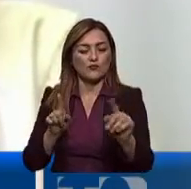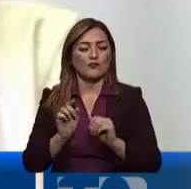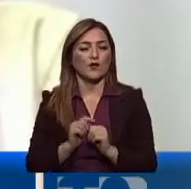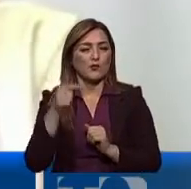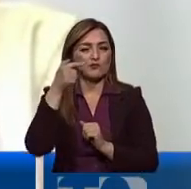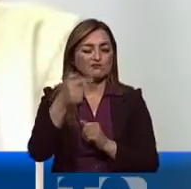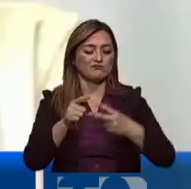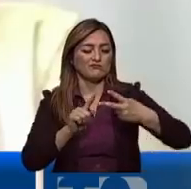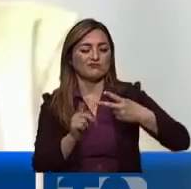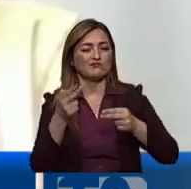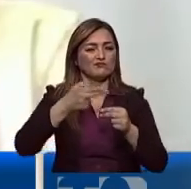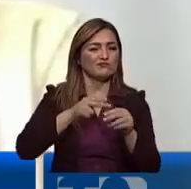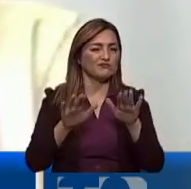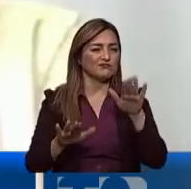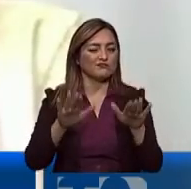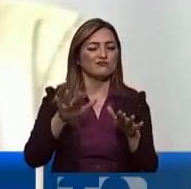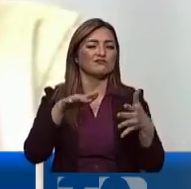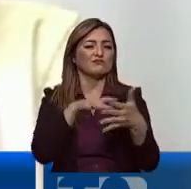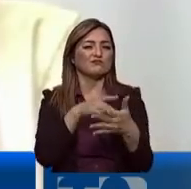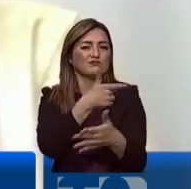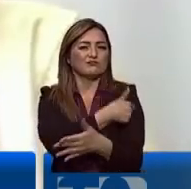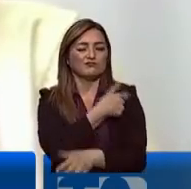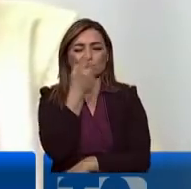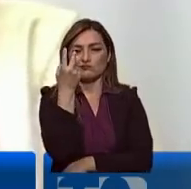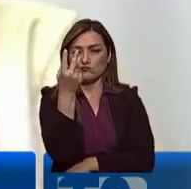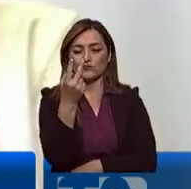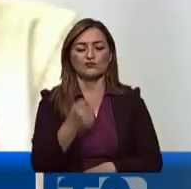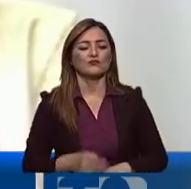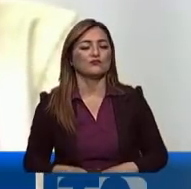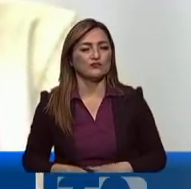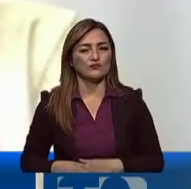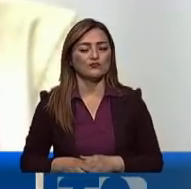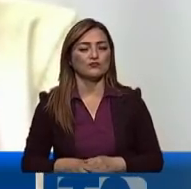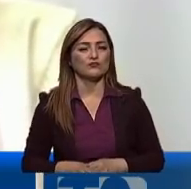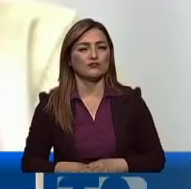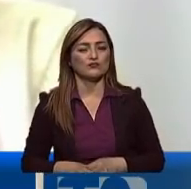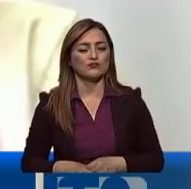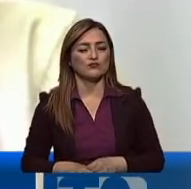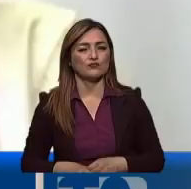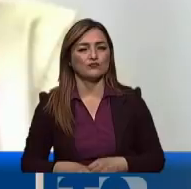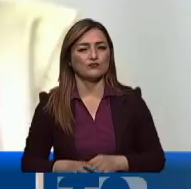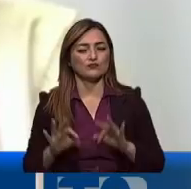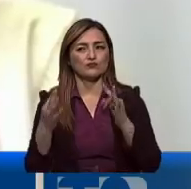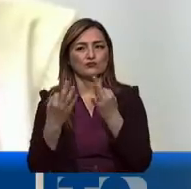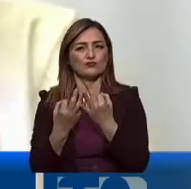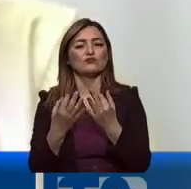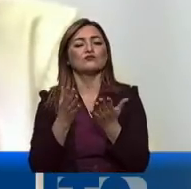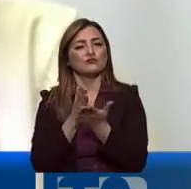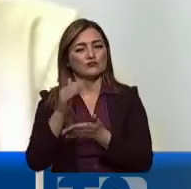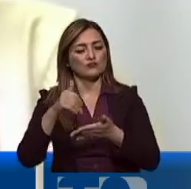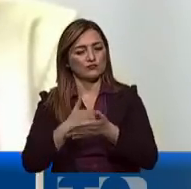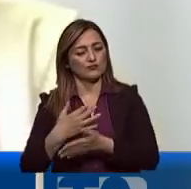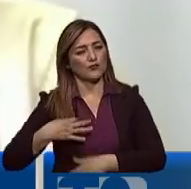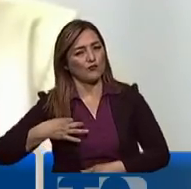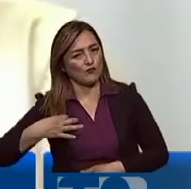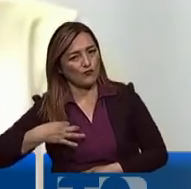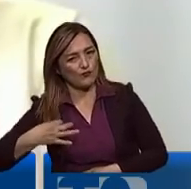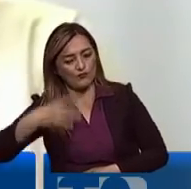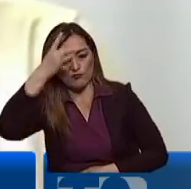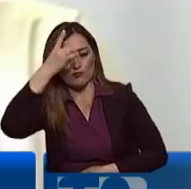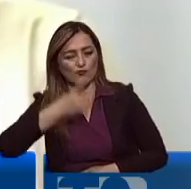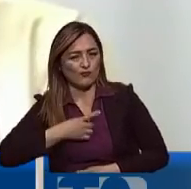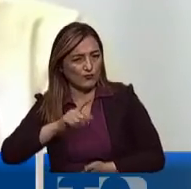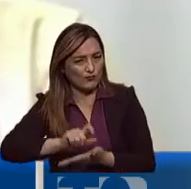únicamente de los estudiantes vacunados con esquema completo cuyas familias hayan accedido a la